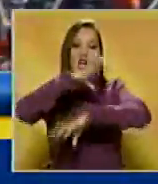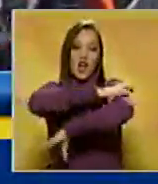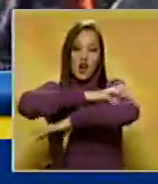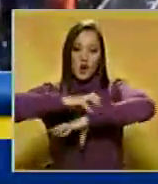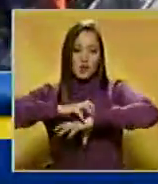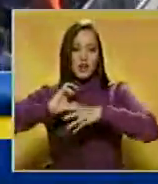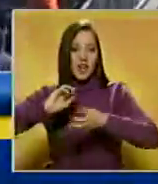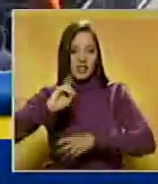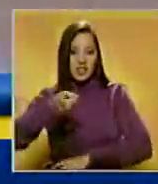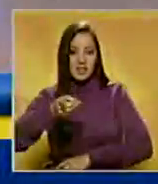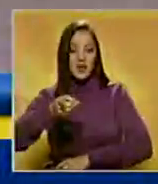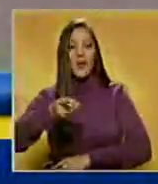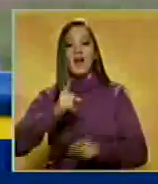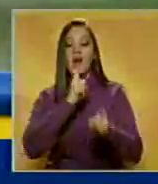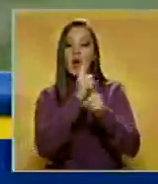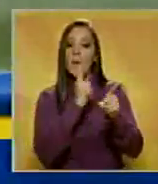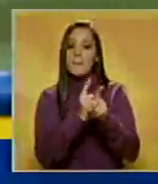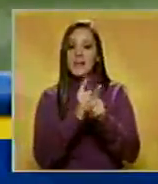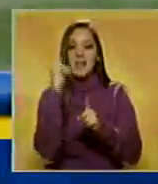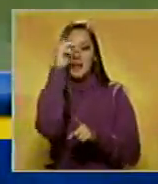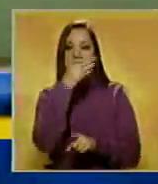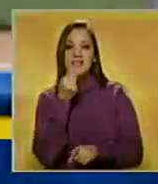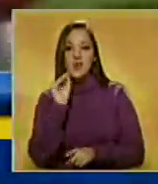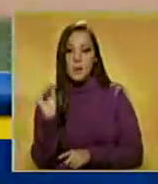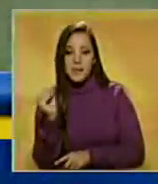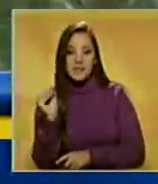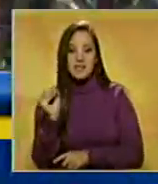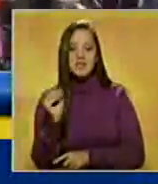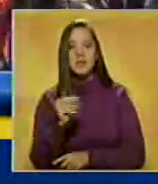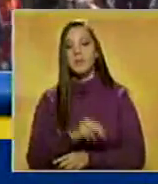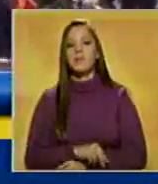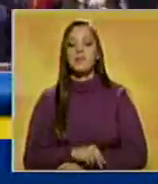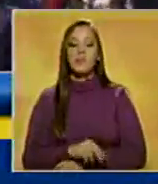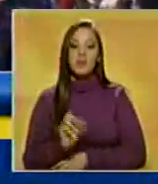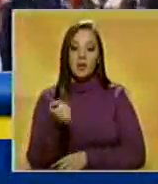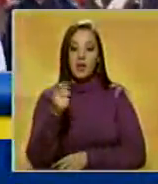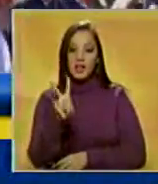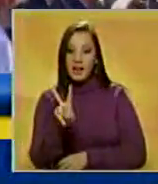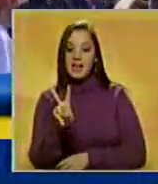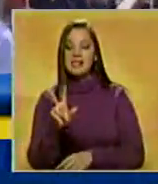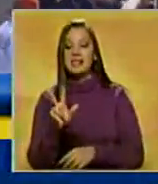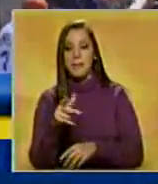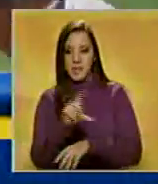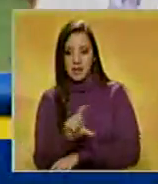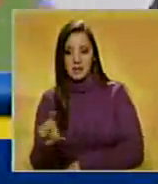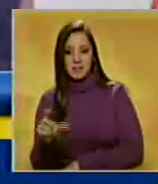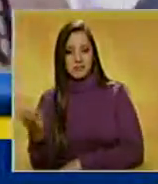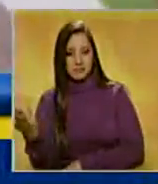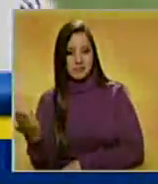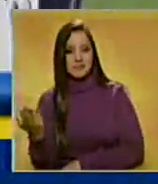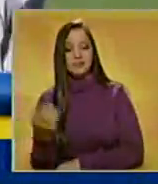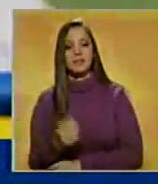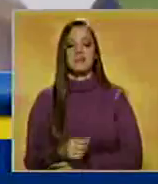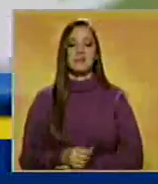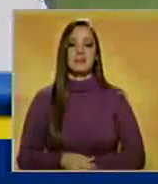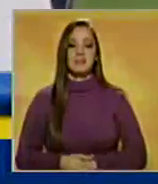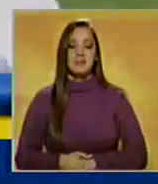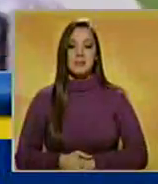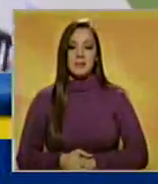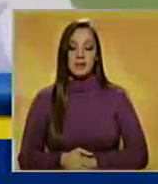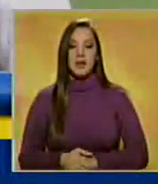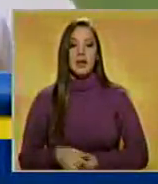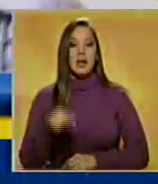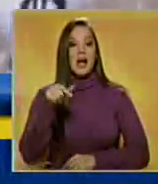Detroit ante los Mellizos de Minnesota de 13-1. Cabrera se fue de 5-3 con par de jonrones, 5 remolcadas y 3